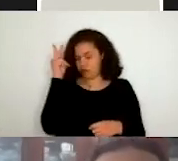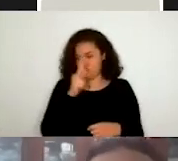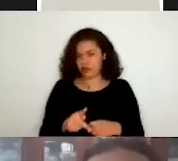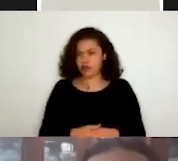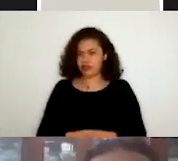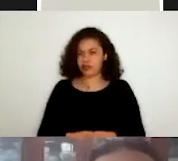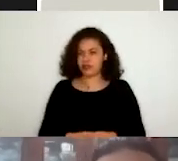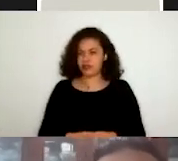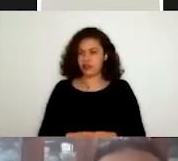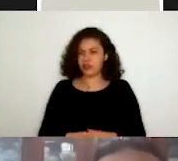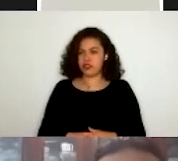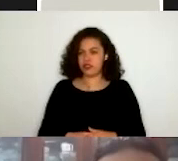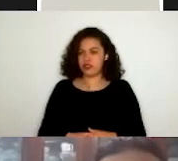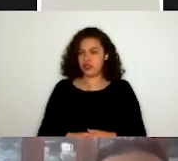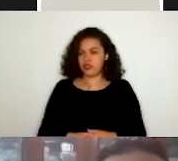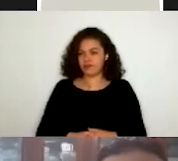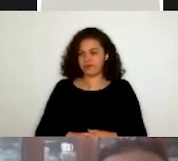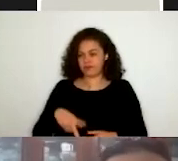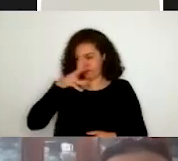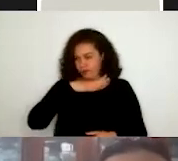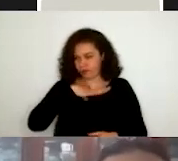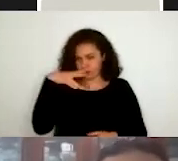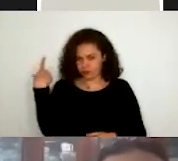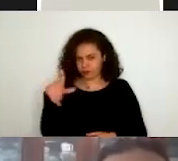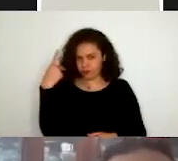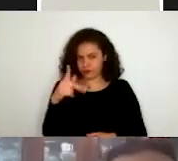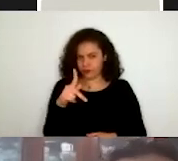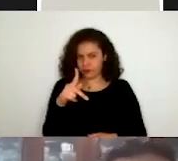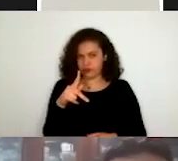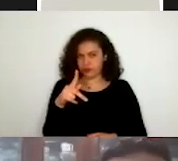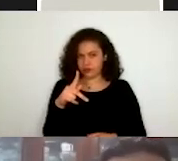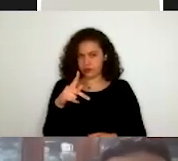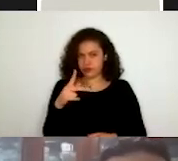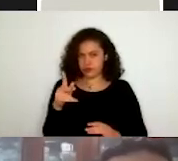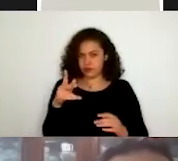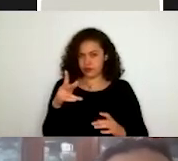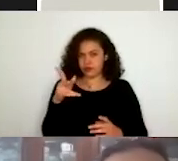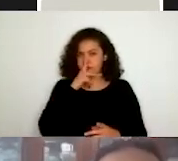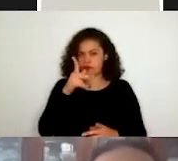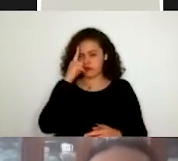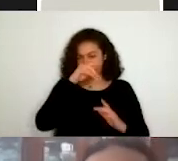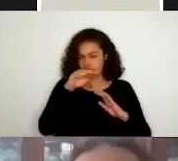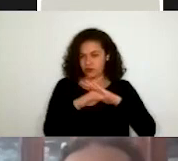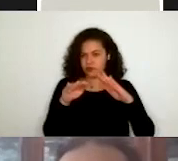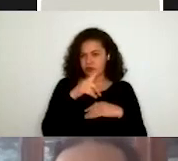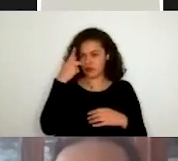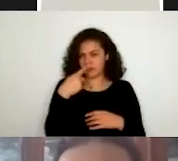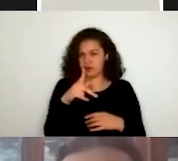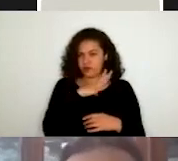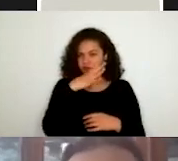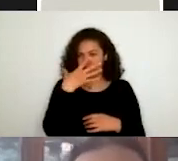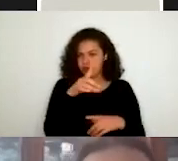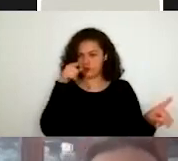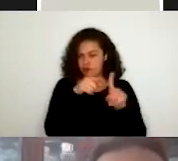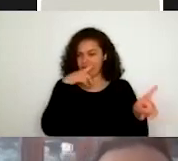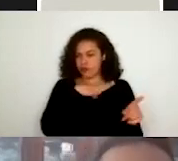Estos que acabamos de mencionar tienen sus propios términos de referencia. Ahora, ¿cuál es el objetivo general de estos términos